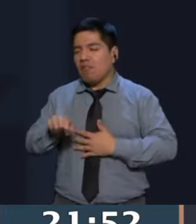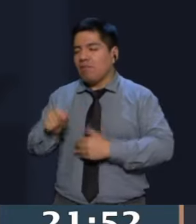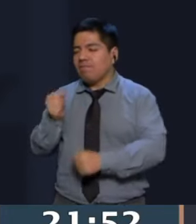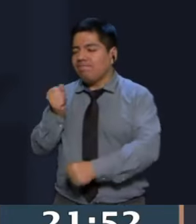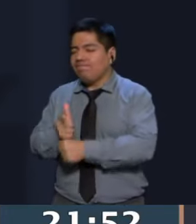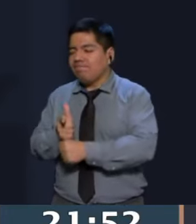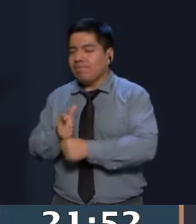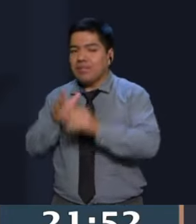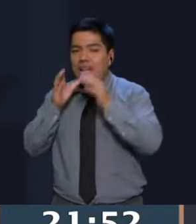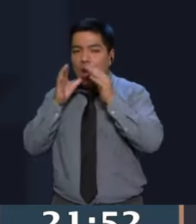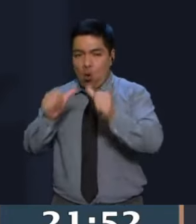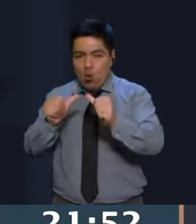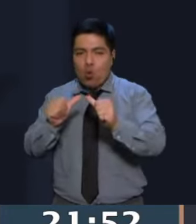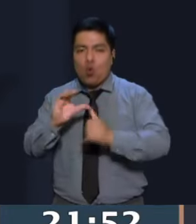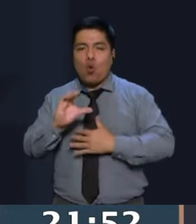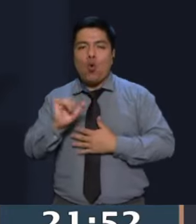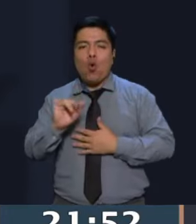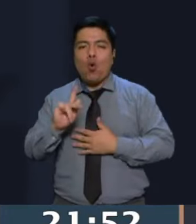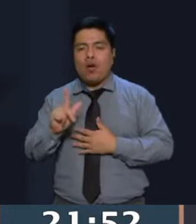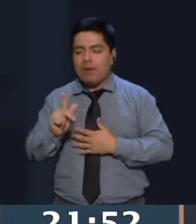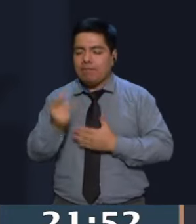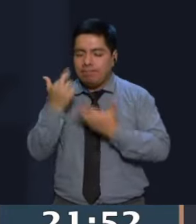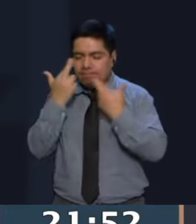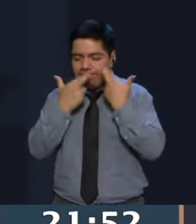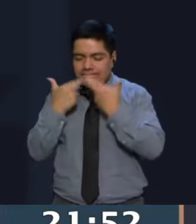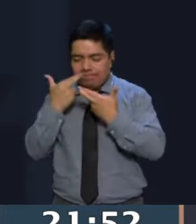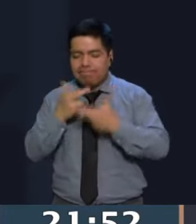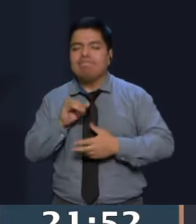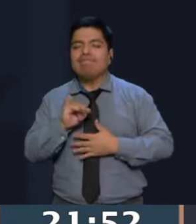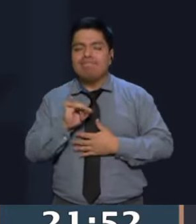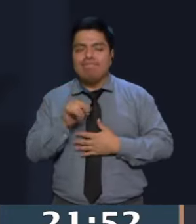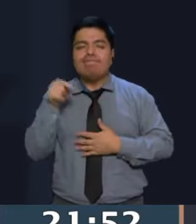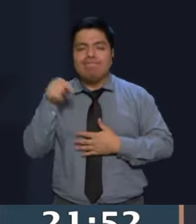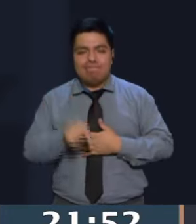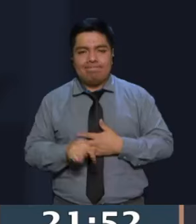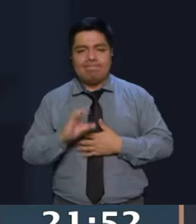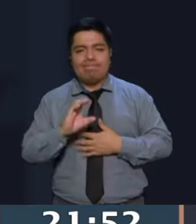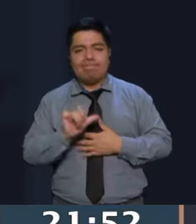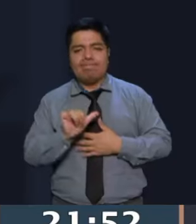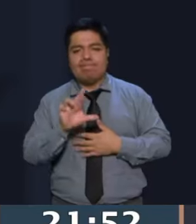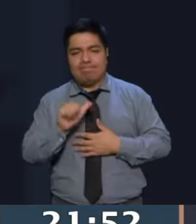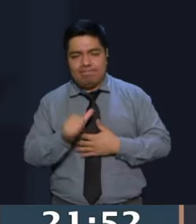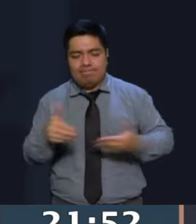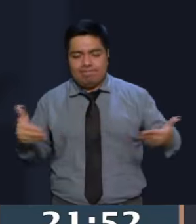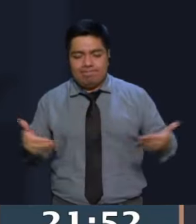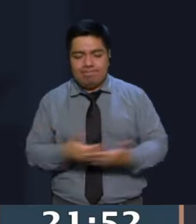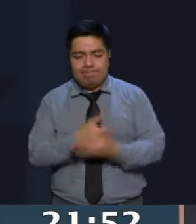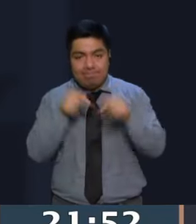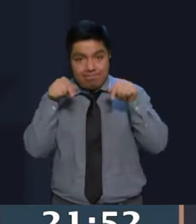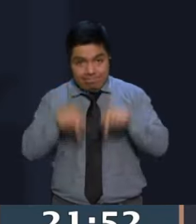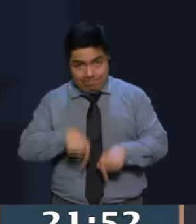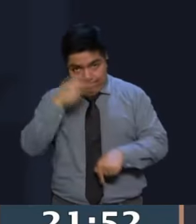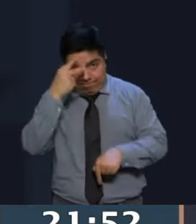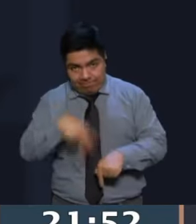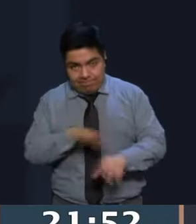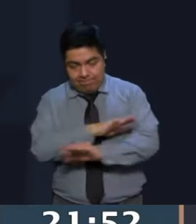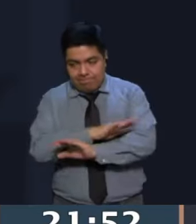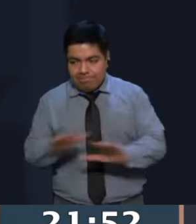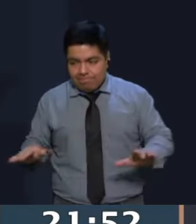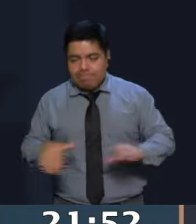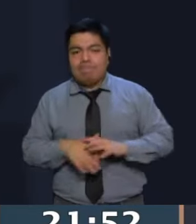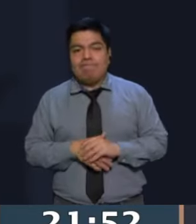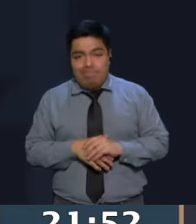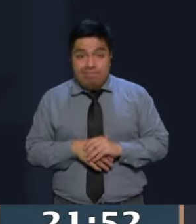localizó su CURP, su clave única de registro de la población, y se puede constatar que Clara Brugada es de nacionalidad mexicana